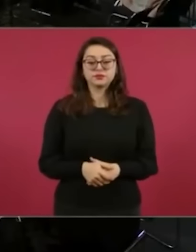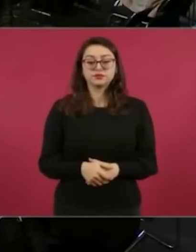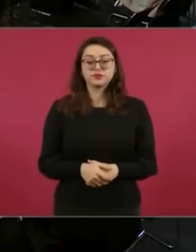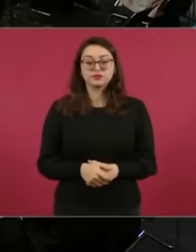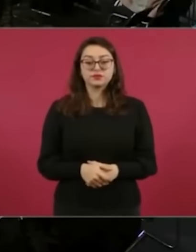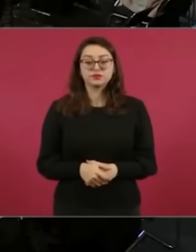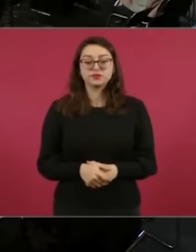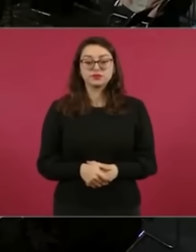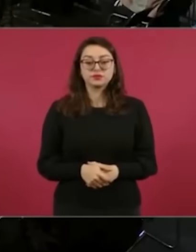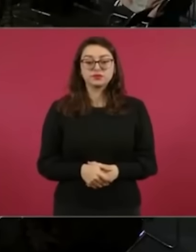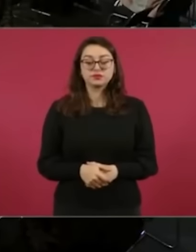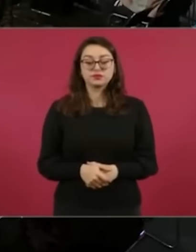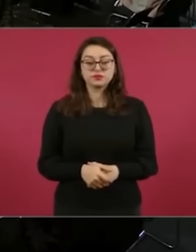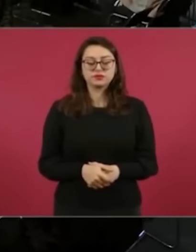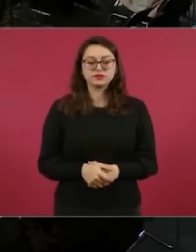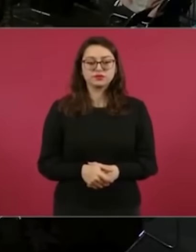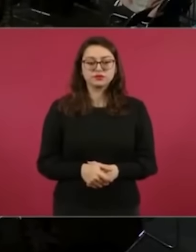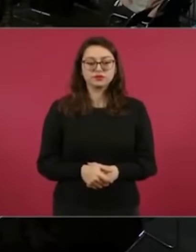dice